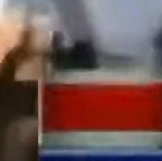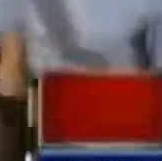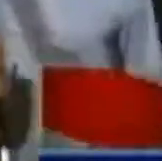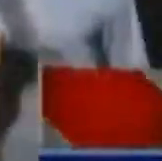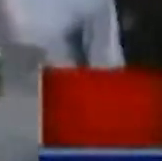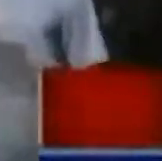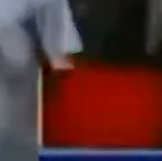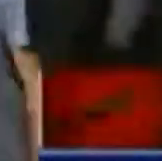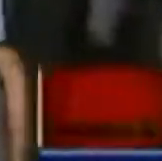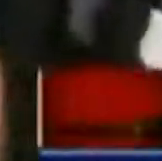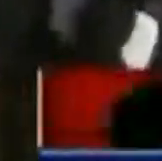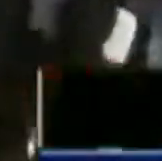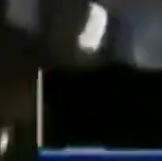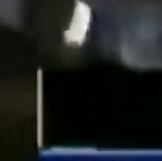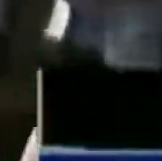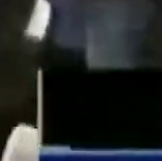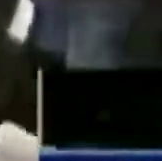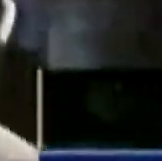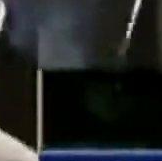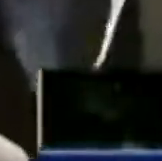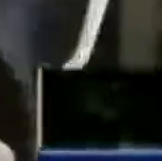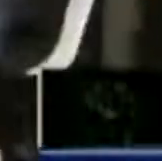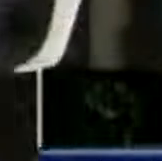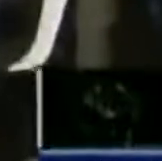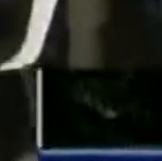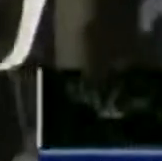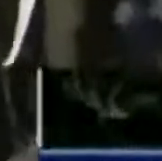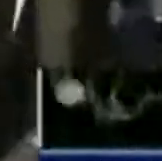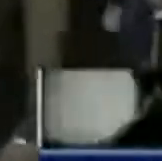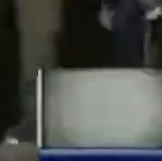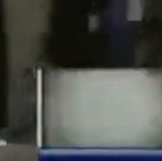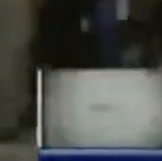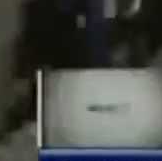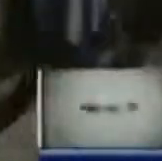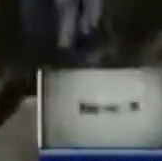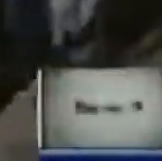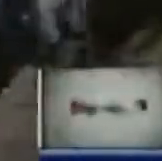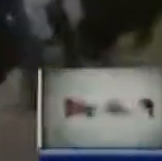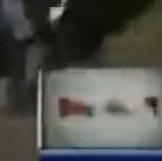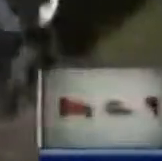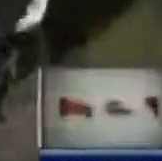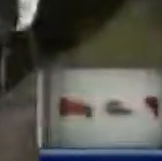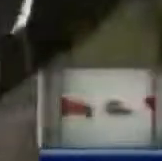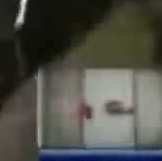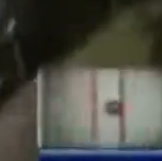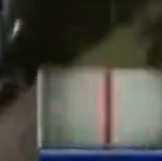yo me faltan lo bonito como todo para arriba